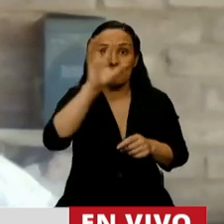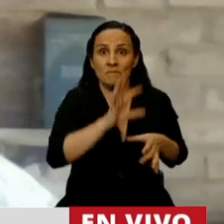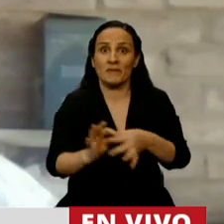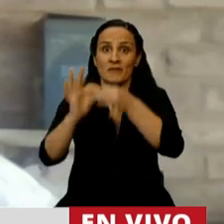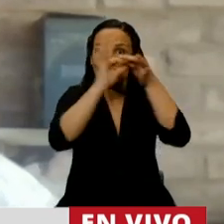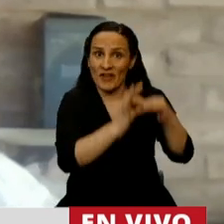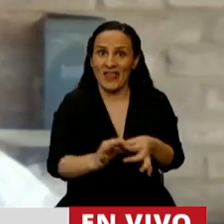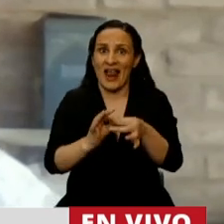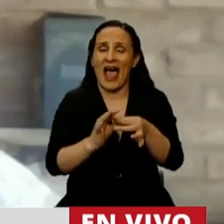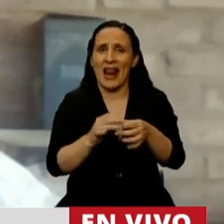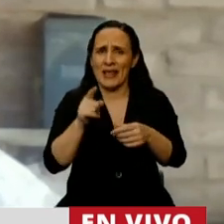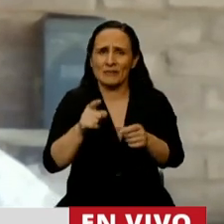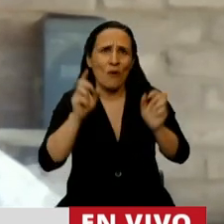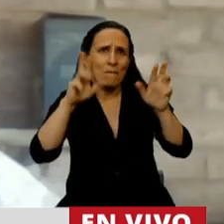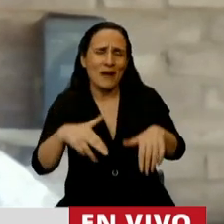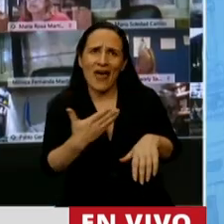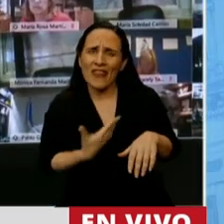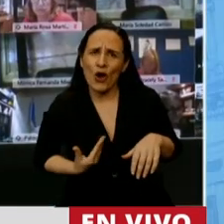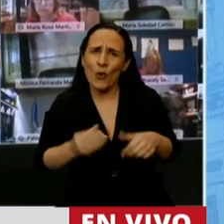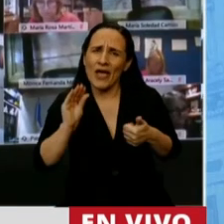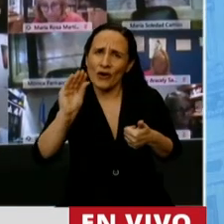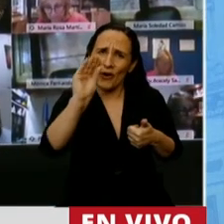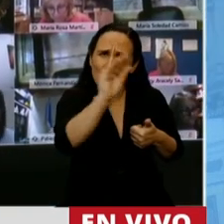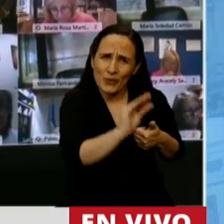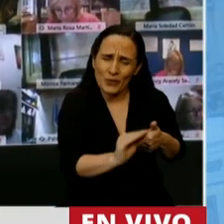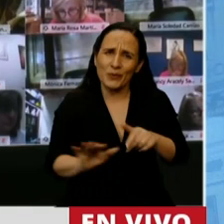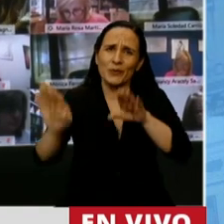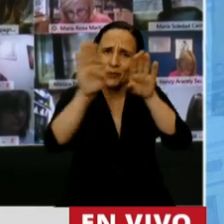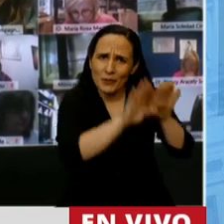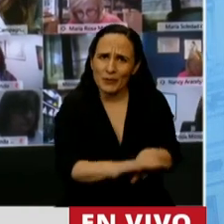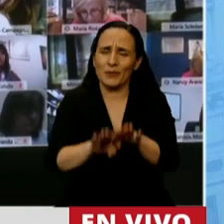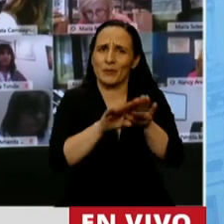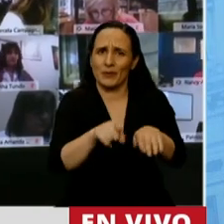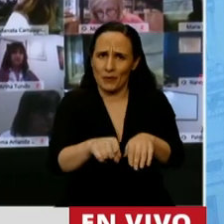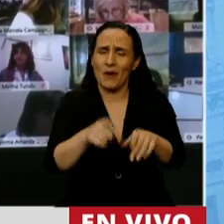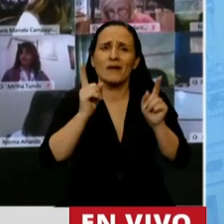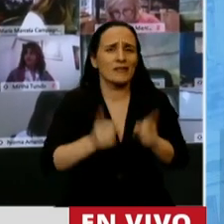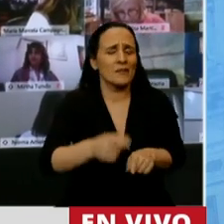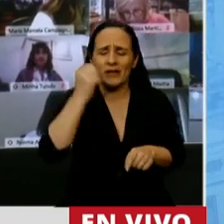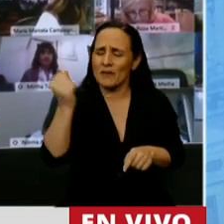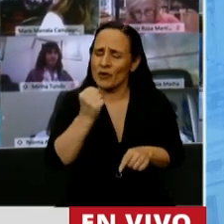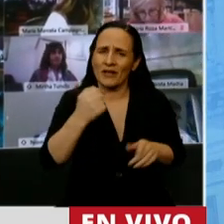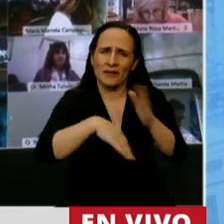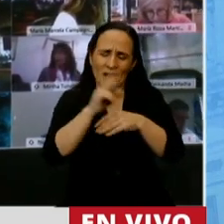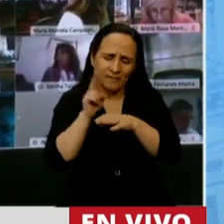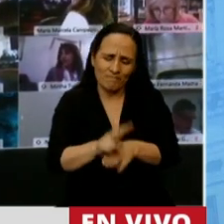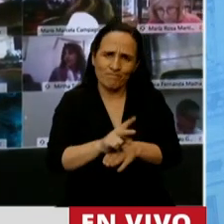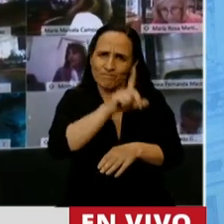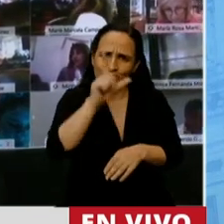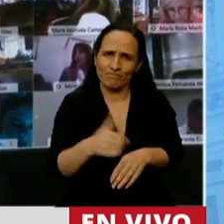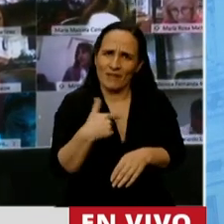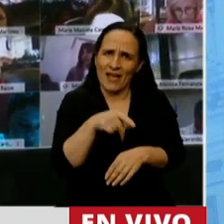la igualdad en políticas aplicadas y distribución de recursos, y sobre todo, y muy importante, la soberanía nacional, un gobierno nacional